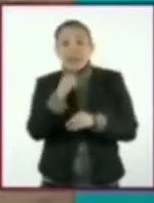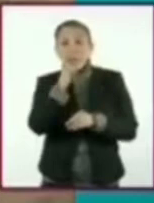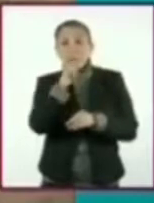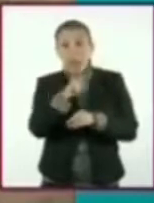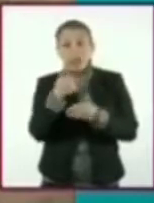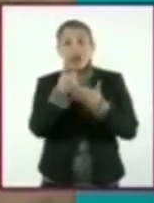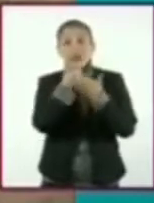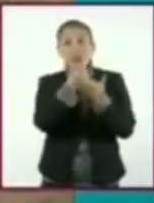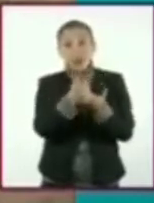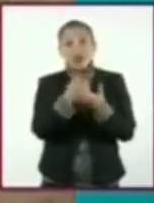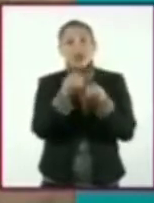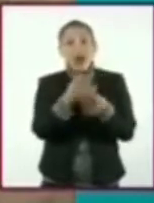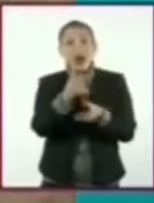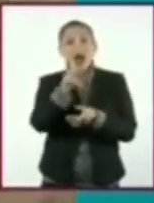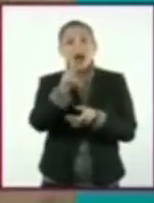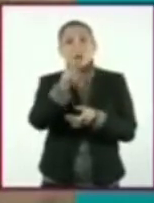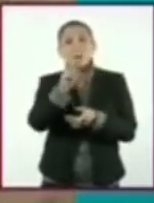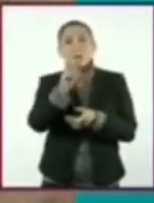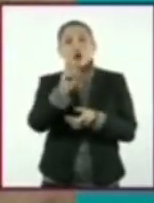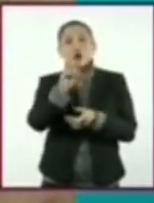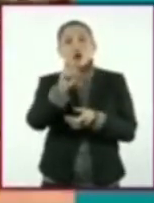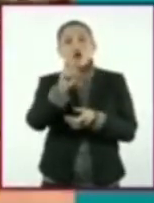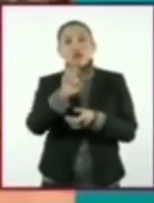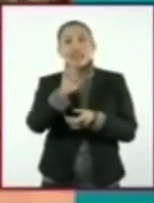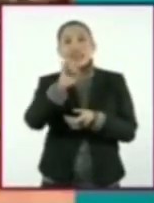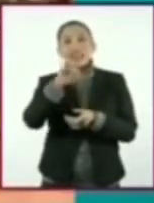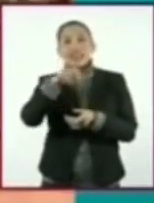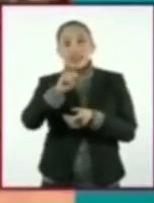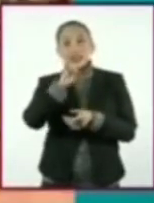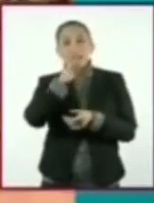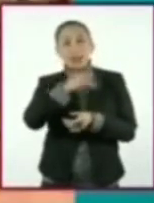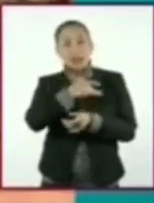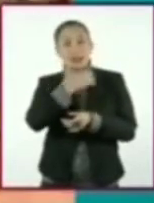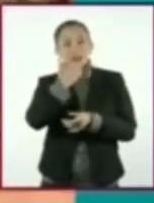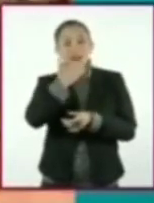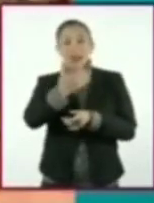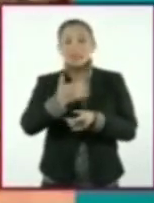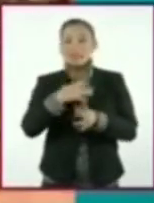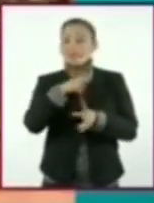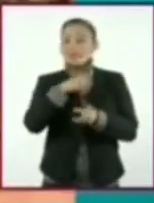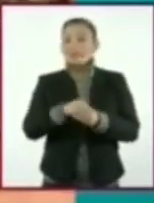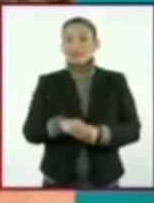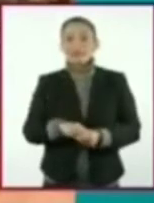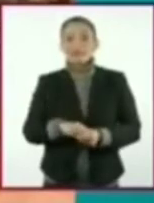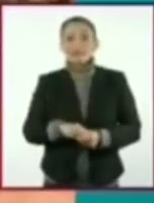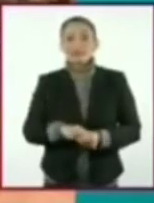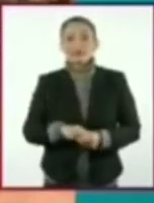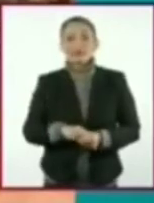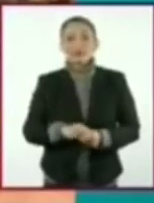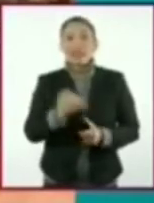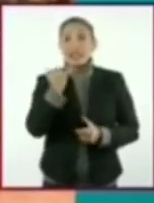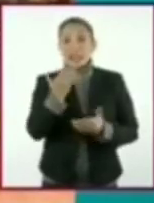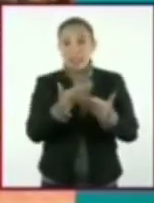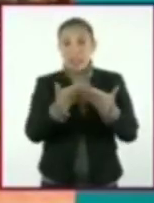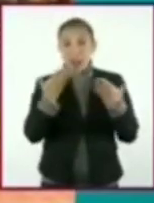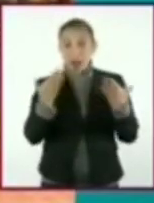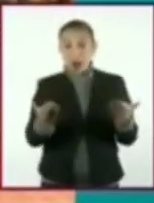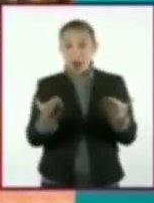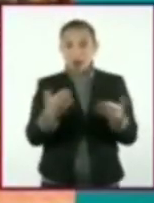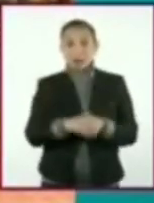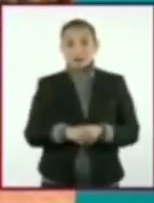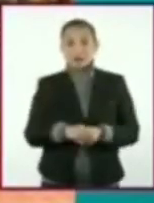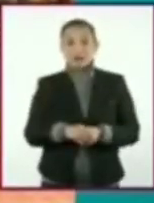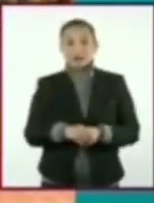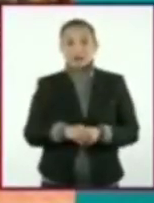que aporta proteínas, que también te va a hacer sentir pleno o plena. Y ahora el